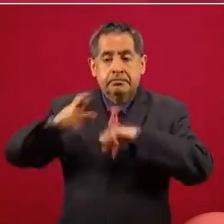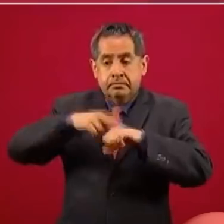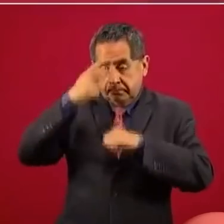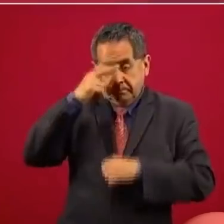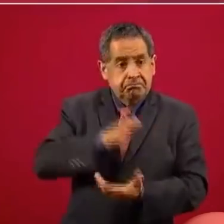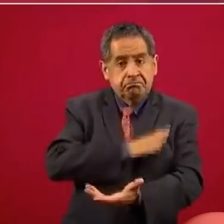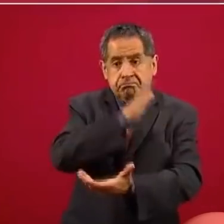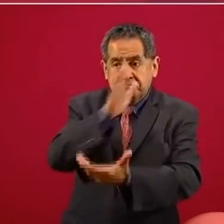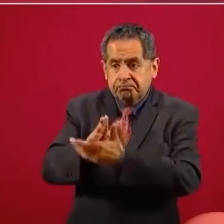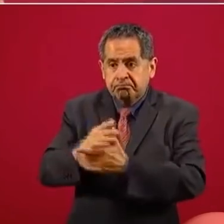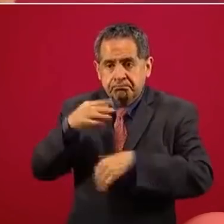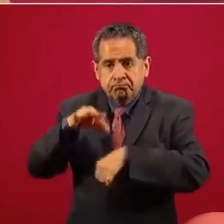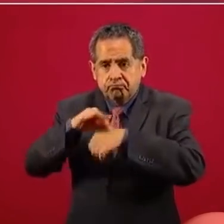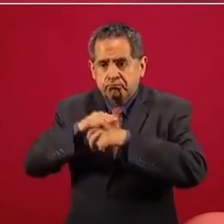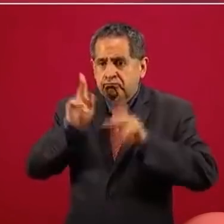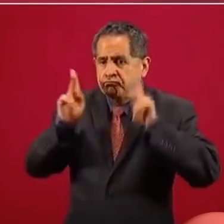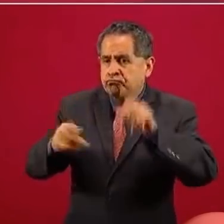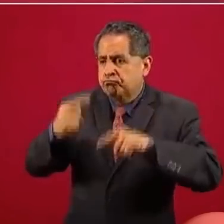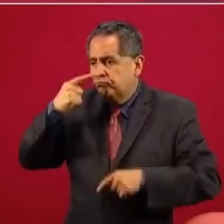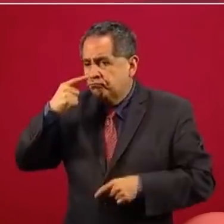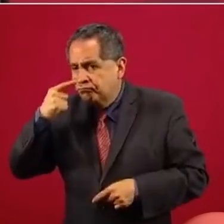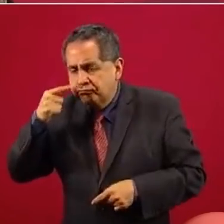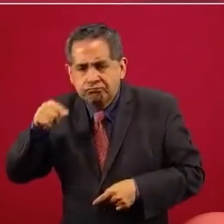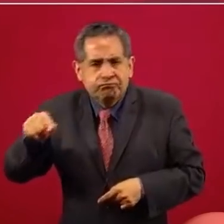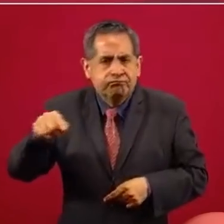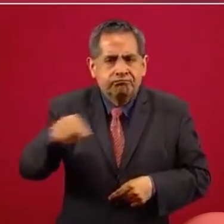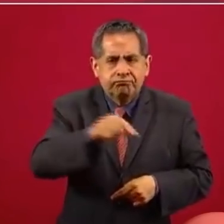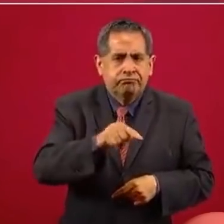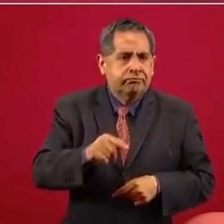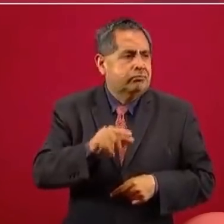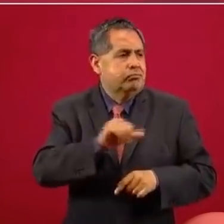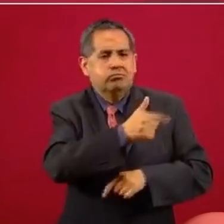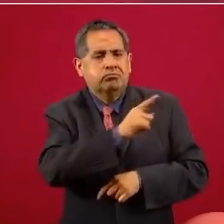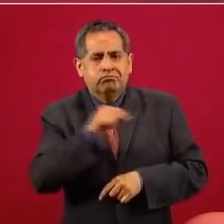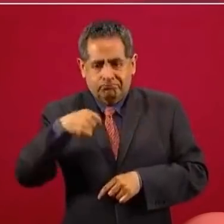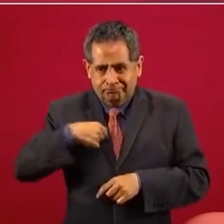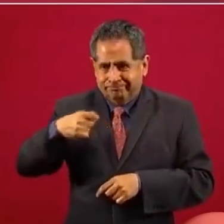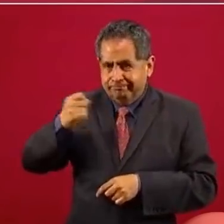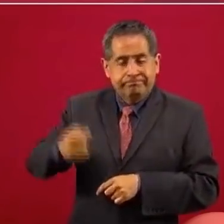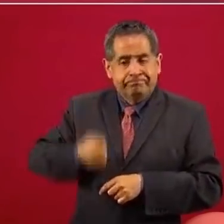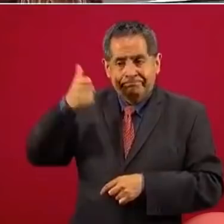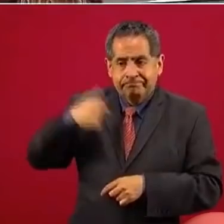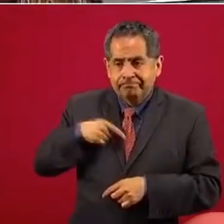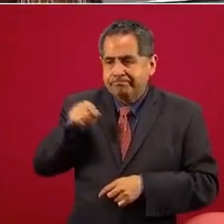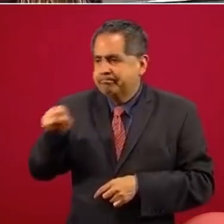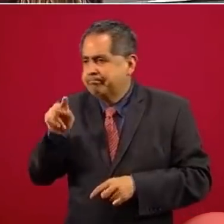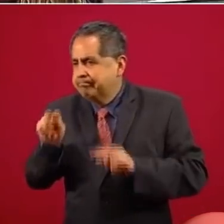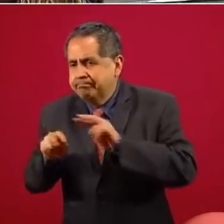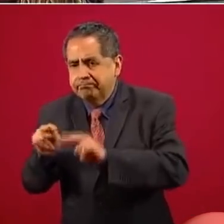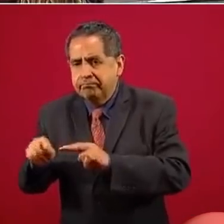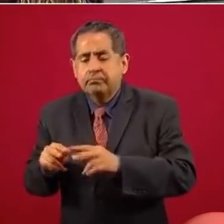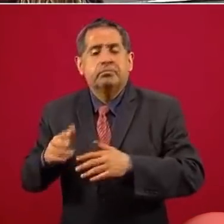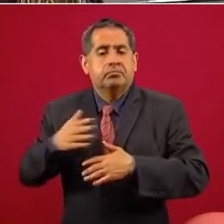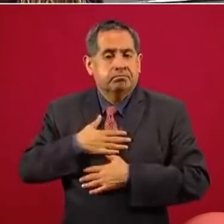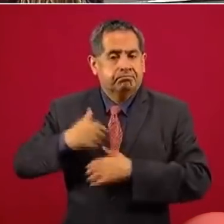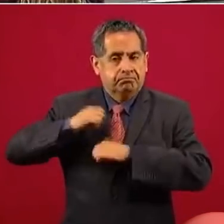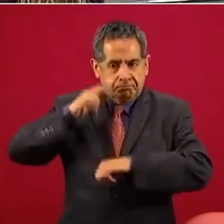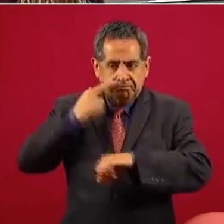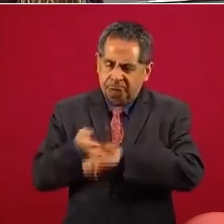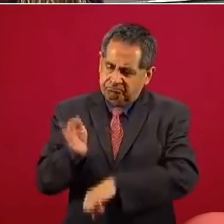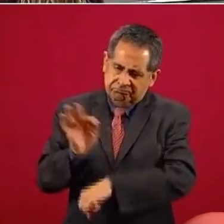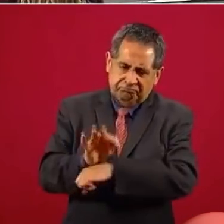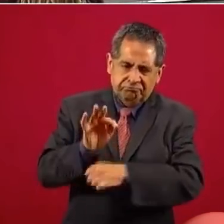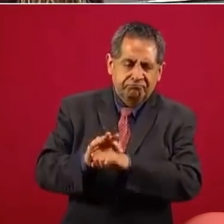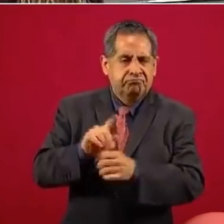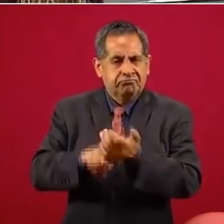fue a visitar el puerto antes que muchas otras autoridades. ¿Por qué? Porque la encomienda es proteger